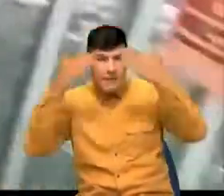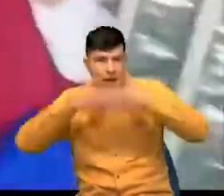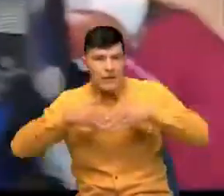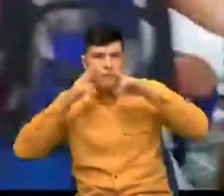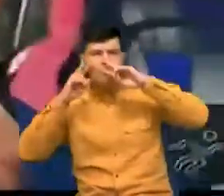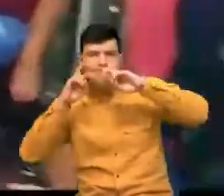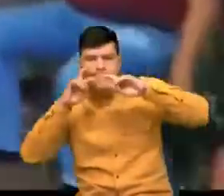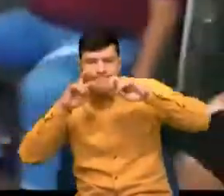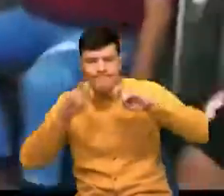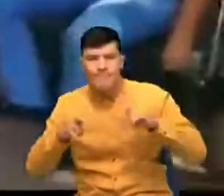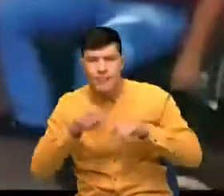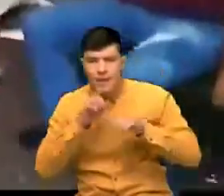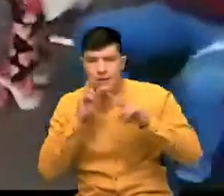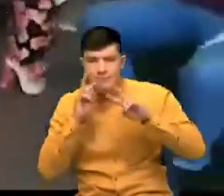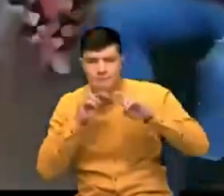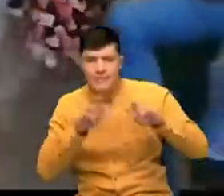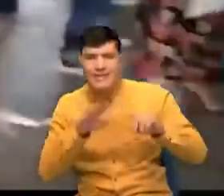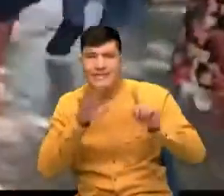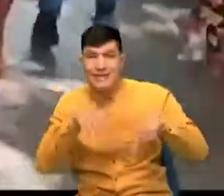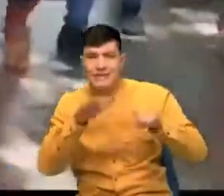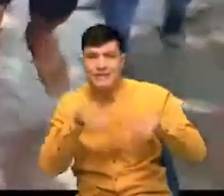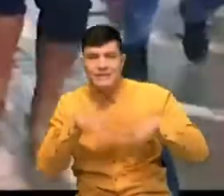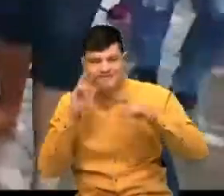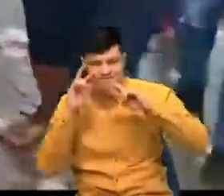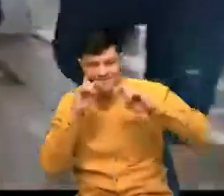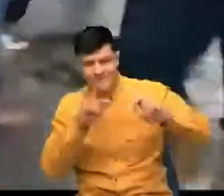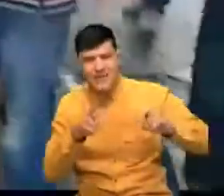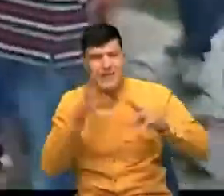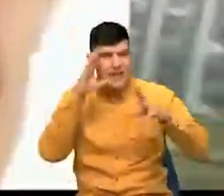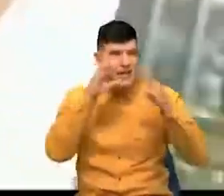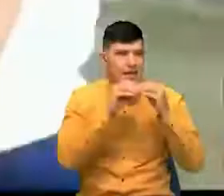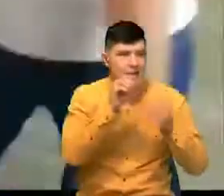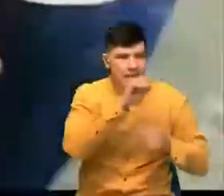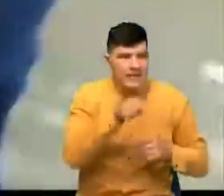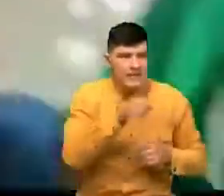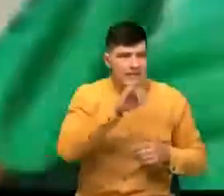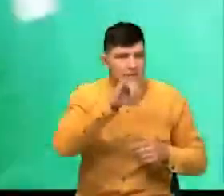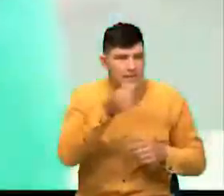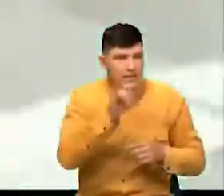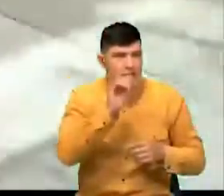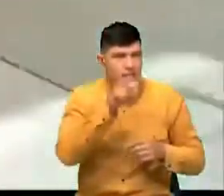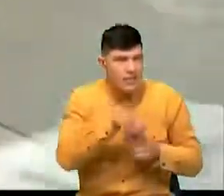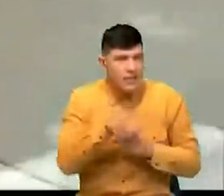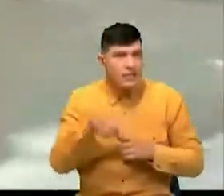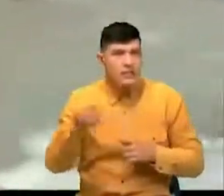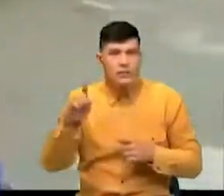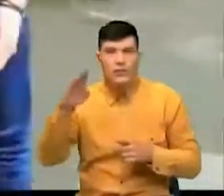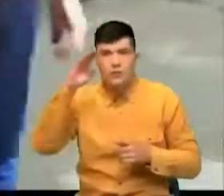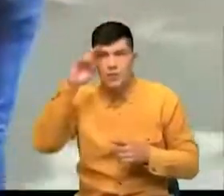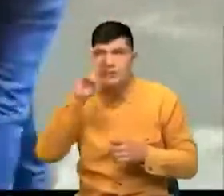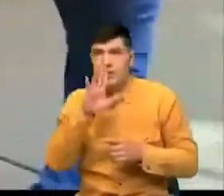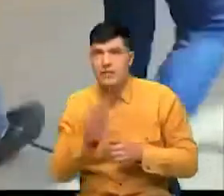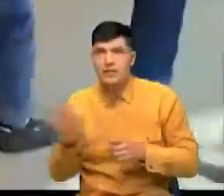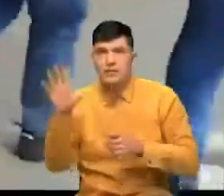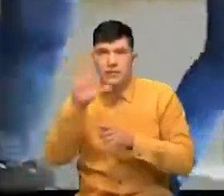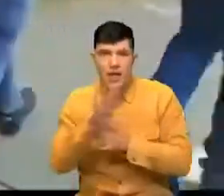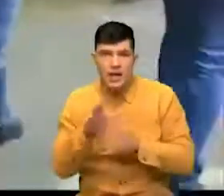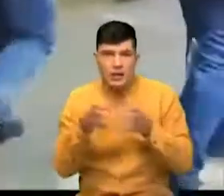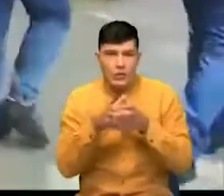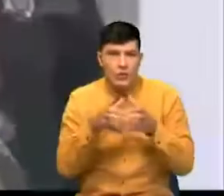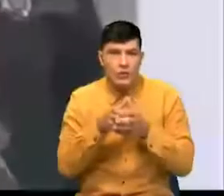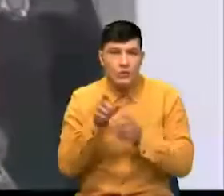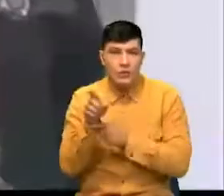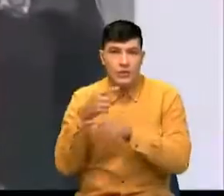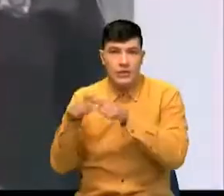trabaja articuladamente con la SIGIN, parte de la policía, nuestra inteligencia y todos aquellos organismos que